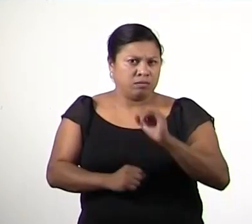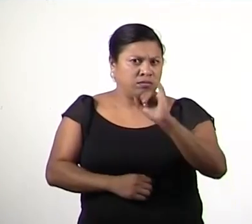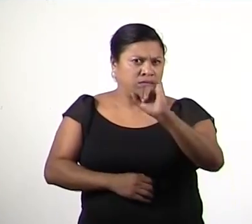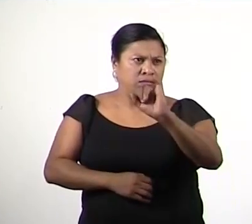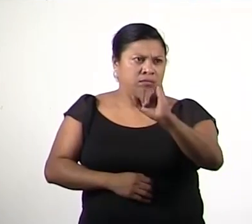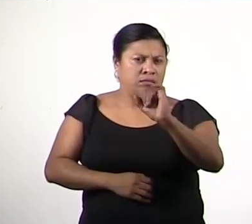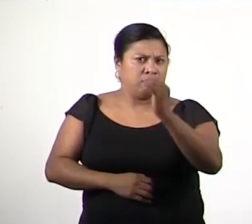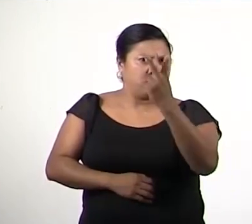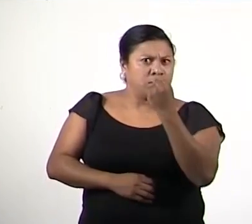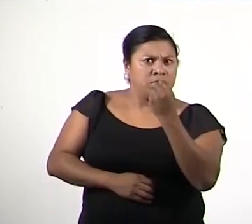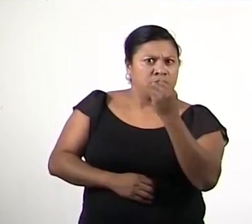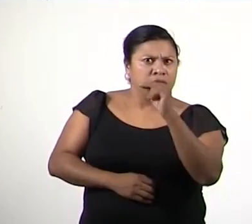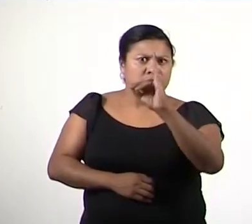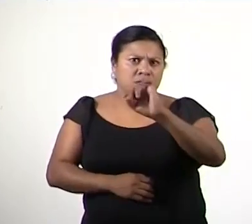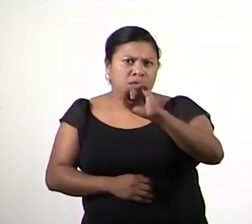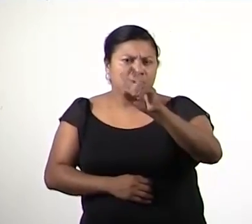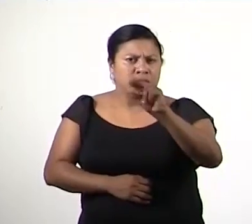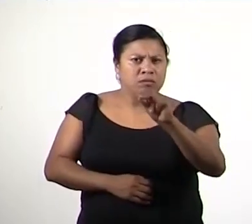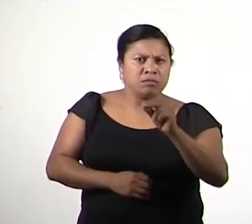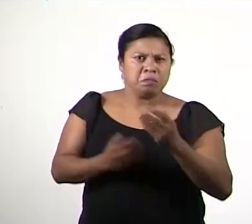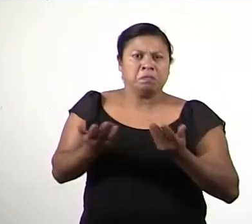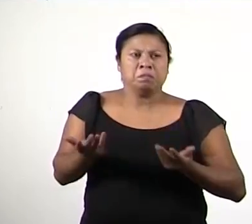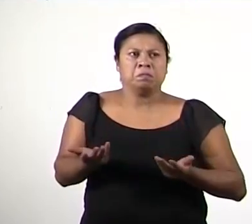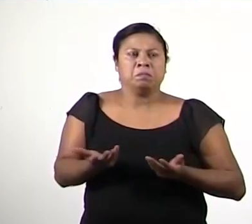¿Sí? ¿No?